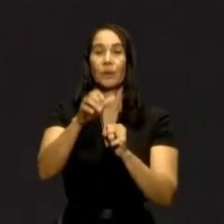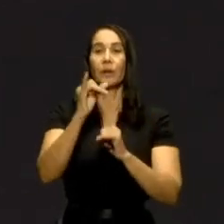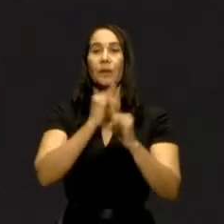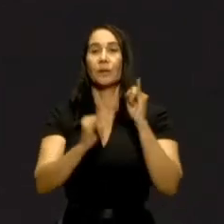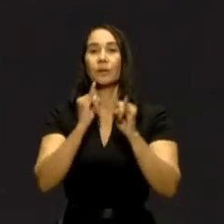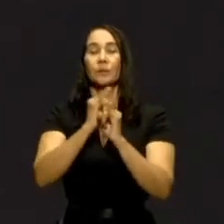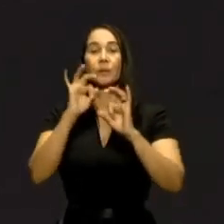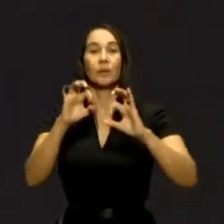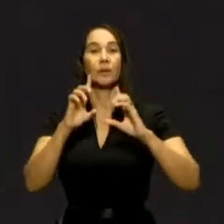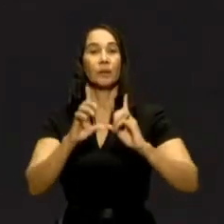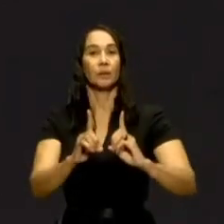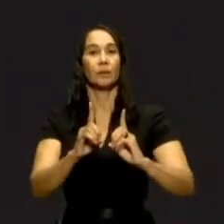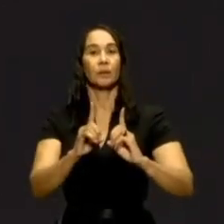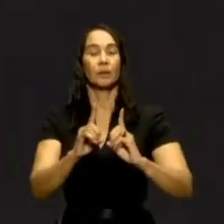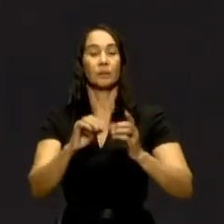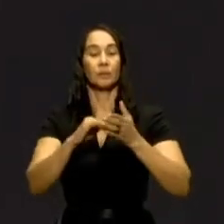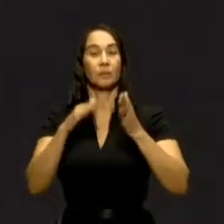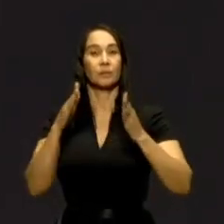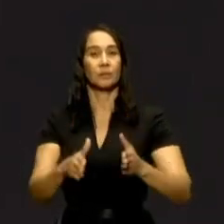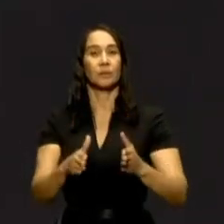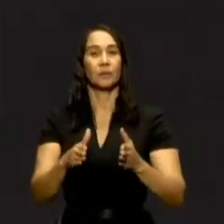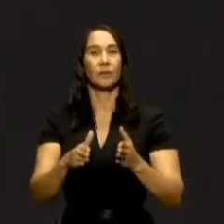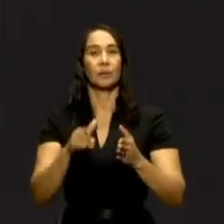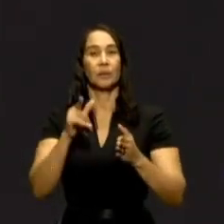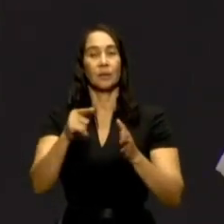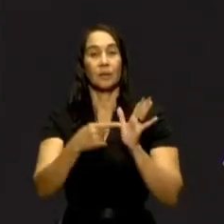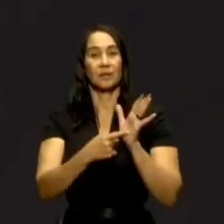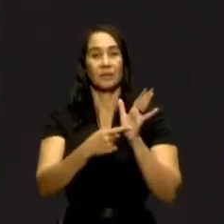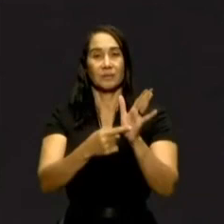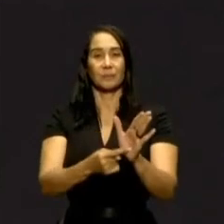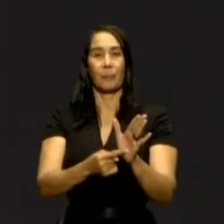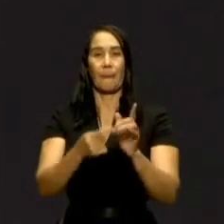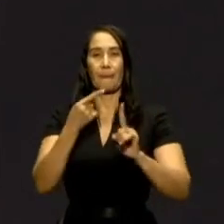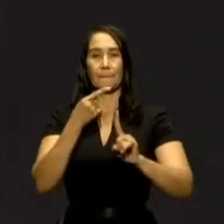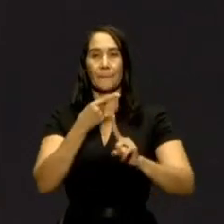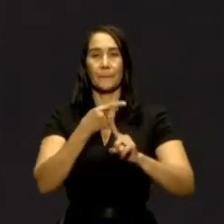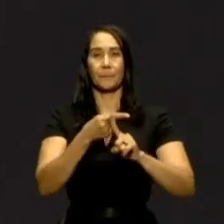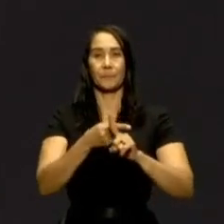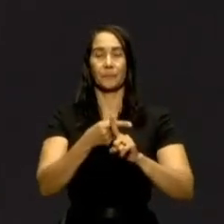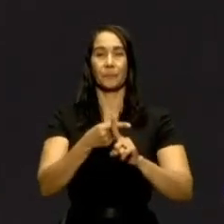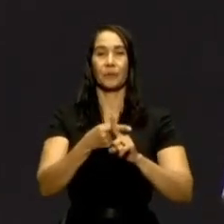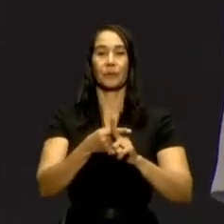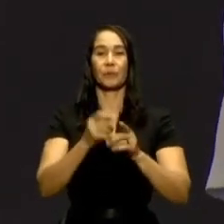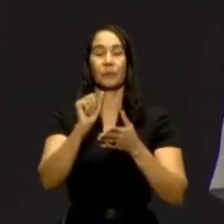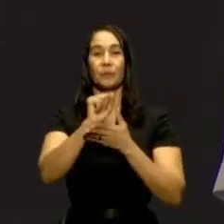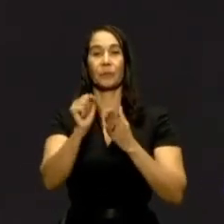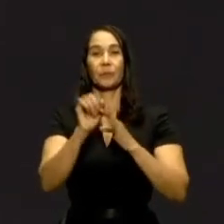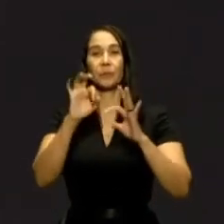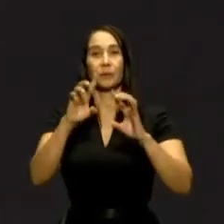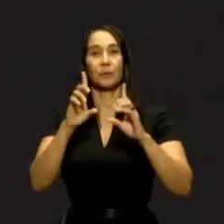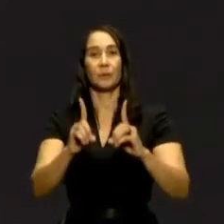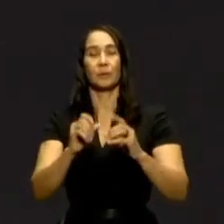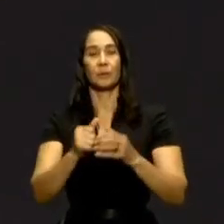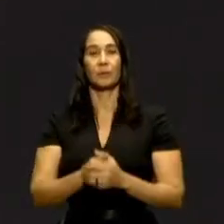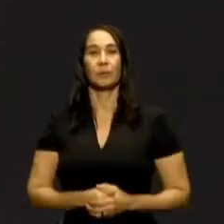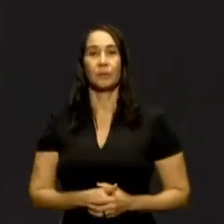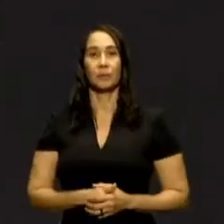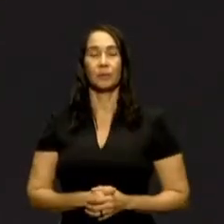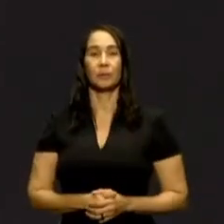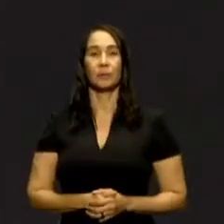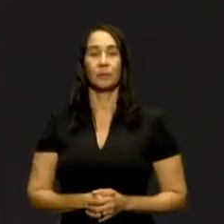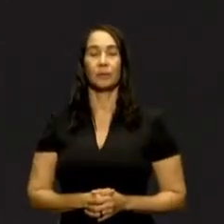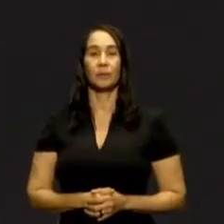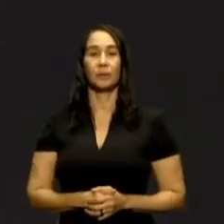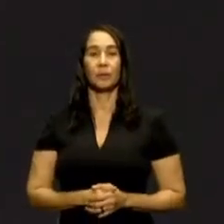instituciones educativas y los estudiantes, que se refleja positivamente en el sistema educativo dominicano.